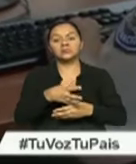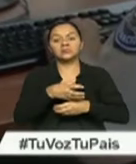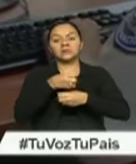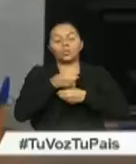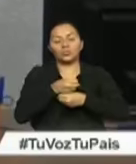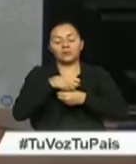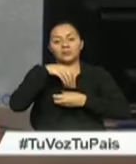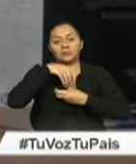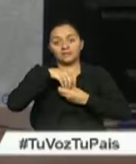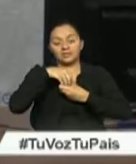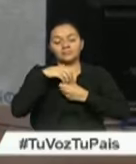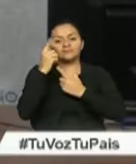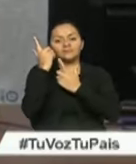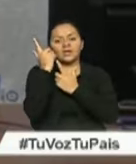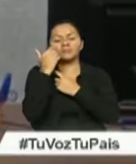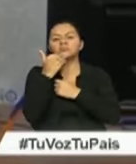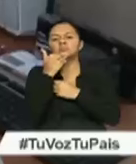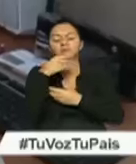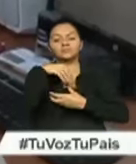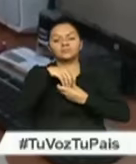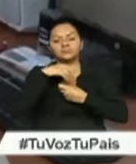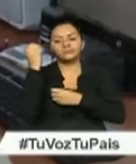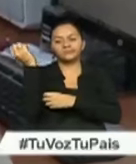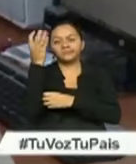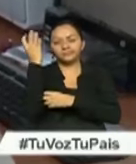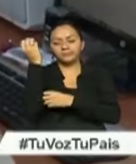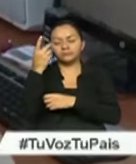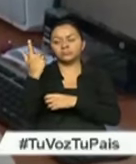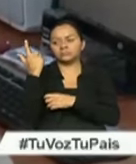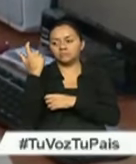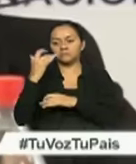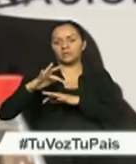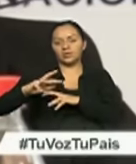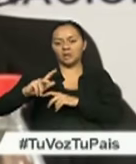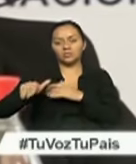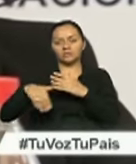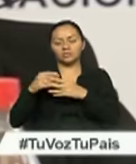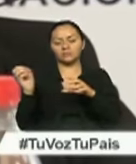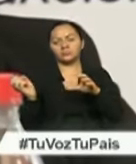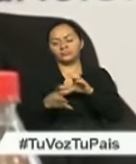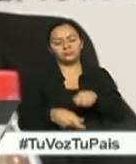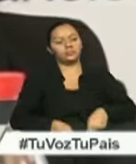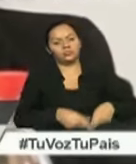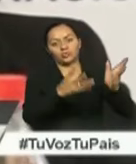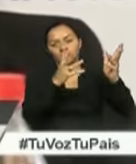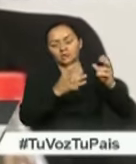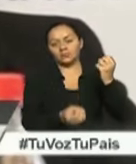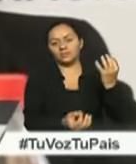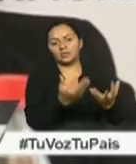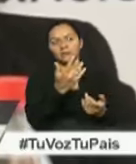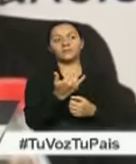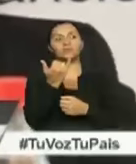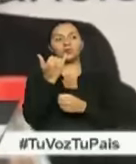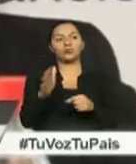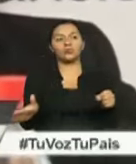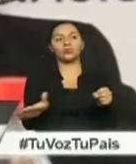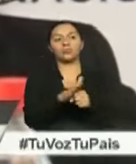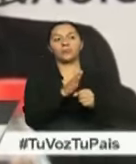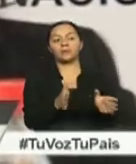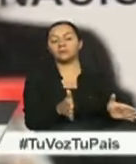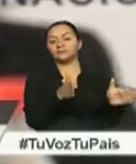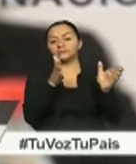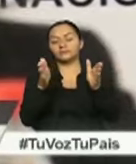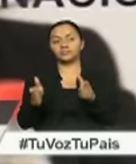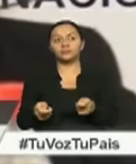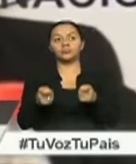las armas fueron incautadas durante patrullajes y operativos preventivos. Hoy se concreta la segunda fase de entrega